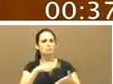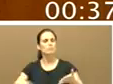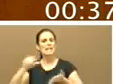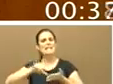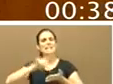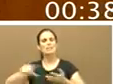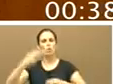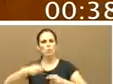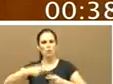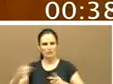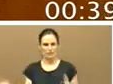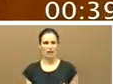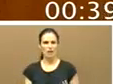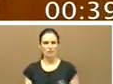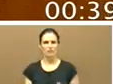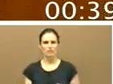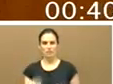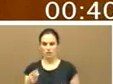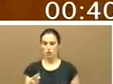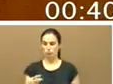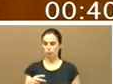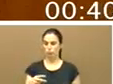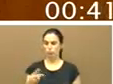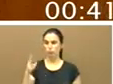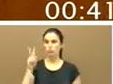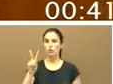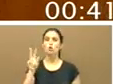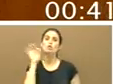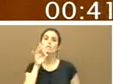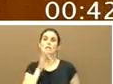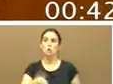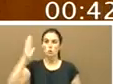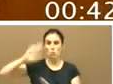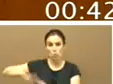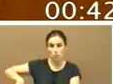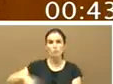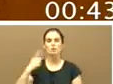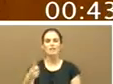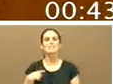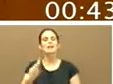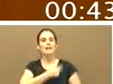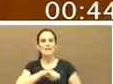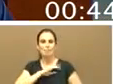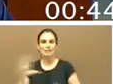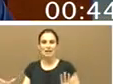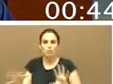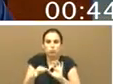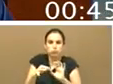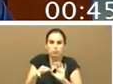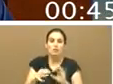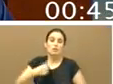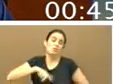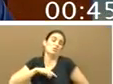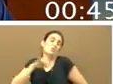ha producido en los dos últimos siglos ha sido el encaje territorial de España. Y nosotros aquí no lo vamos